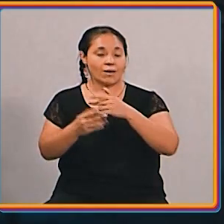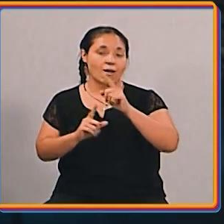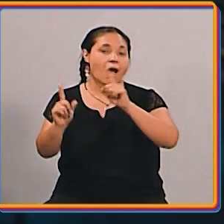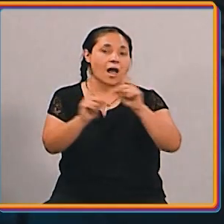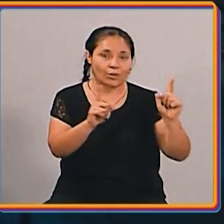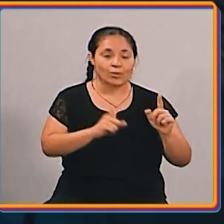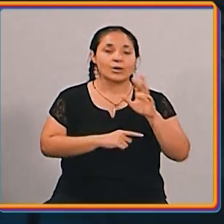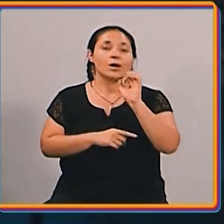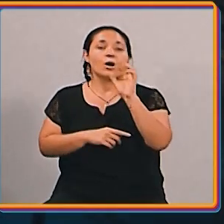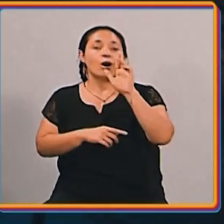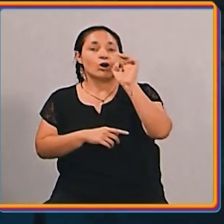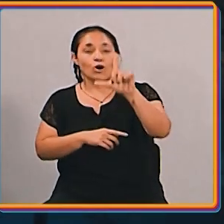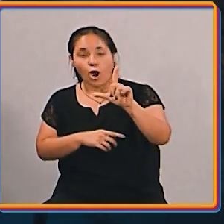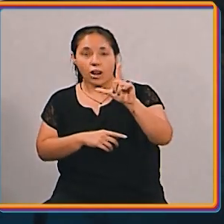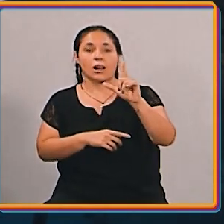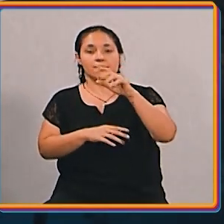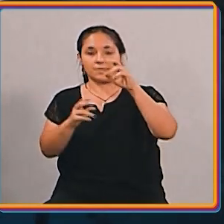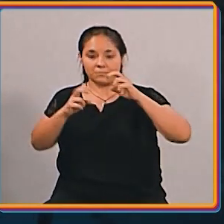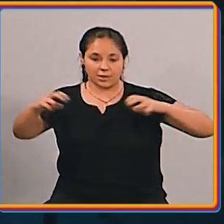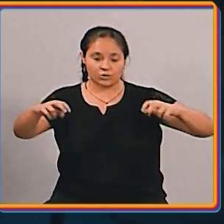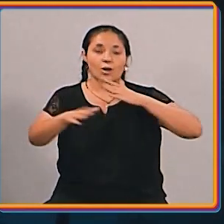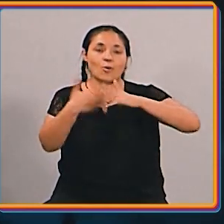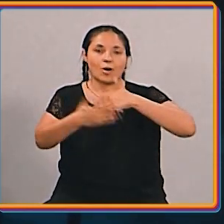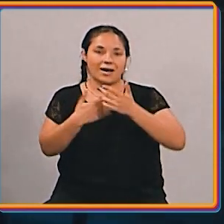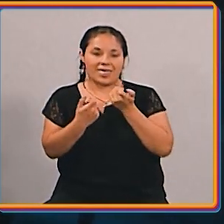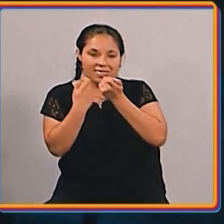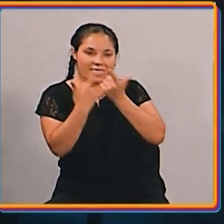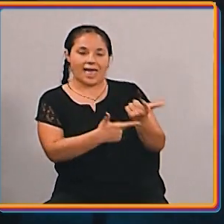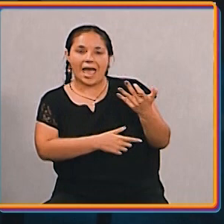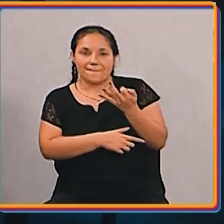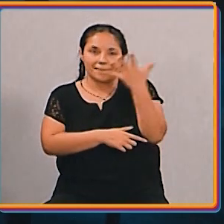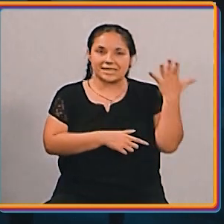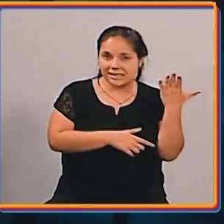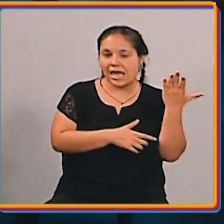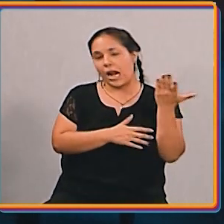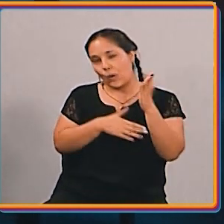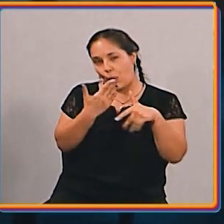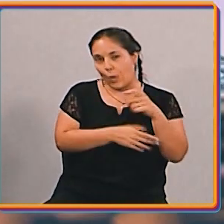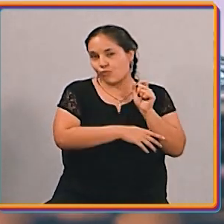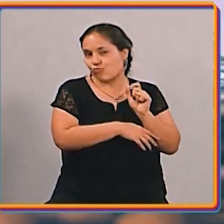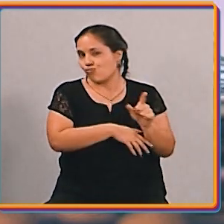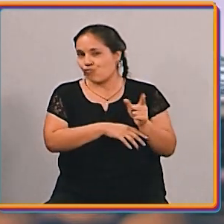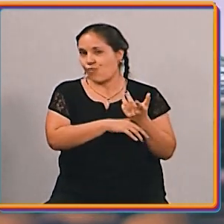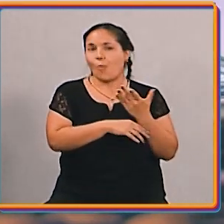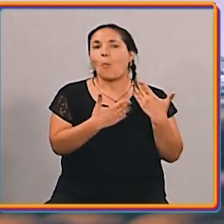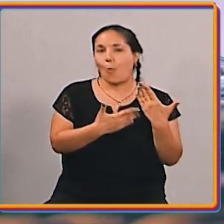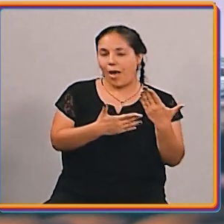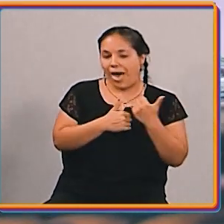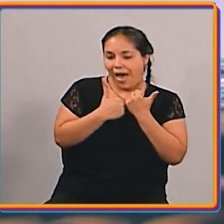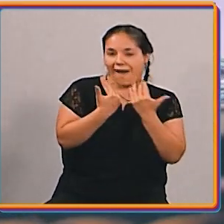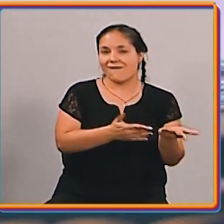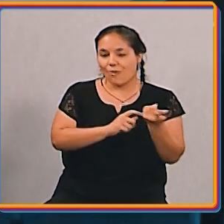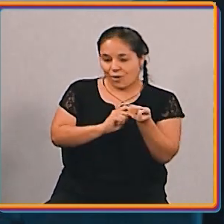Algunos juegos utilizan el recurso de los roles para dotar a las personas que juegan de habilidades especiales con las que pueden torcer las reglas del juego a su